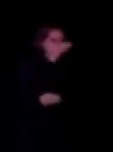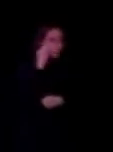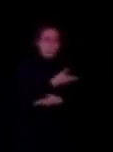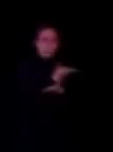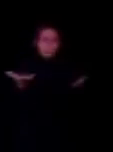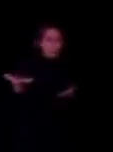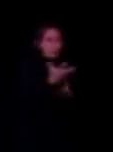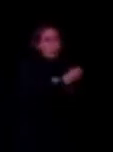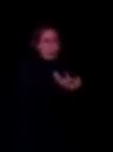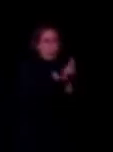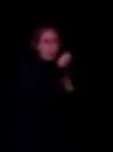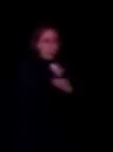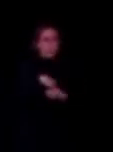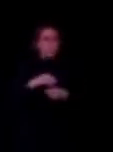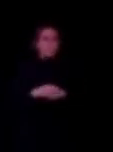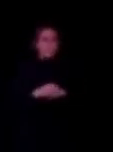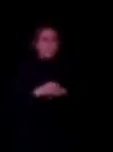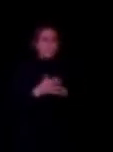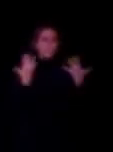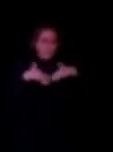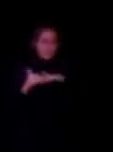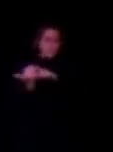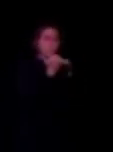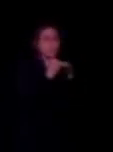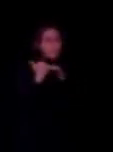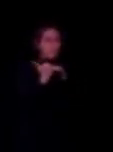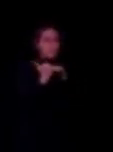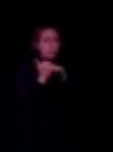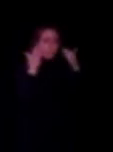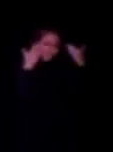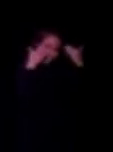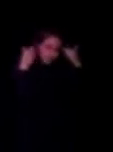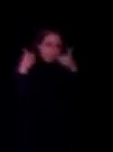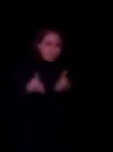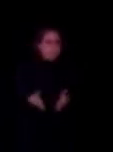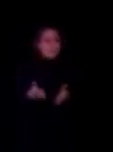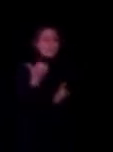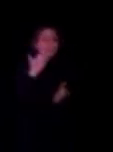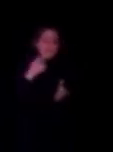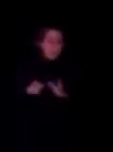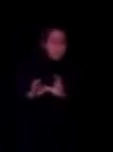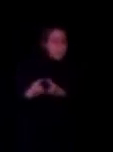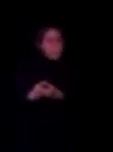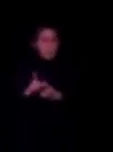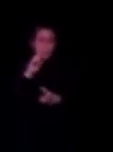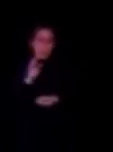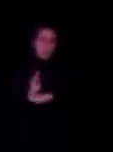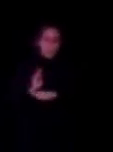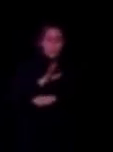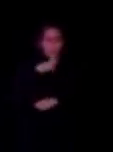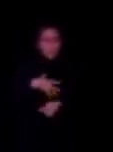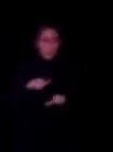la inclusión por una atención especial en aquellos grupos de alumnos en peligro de ser marginados excluidos